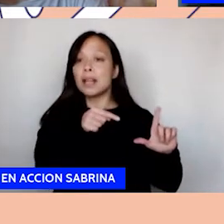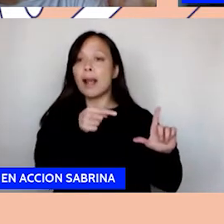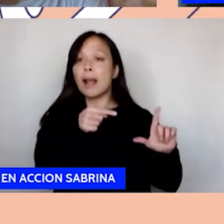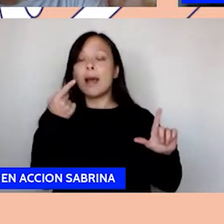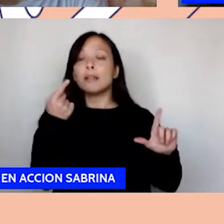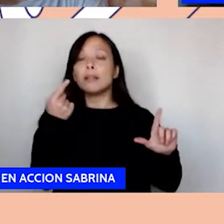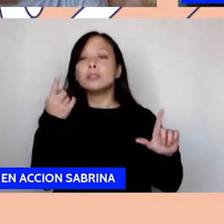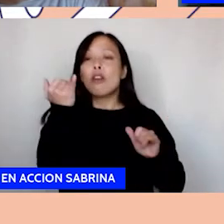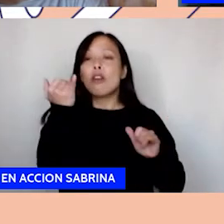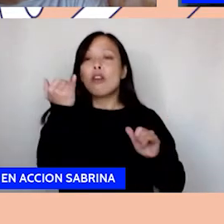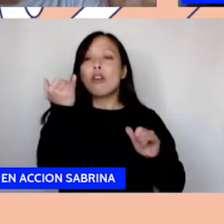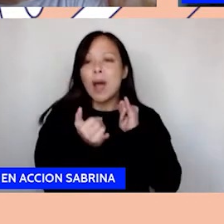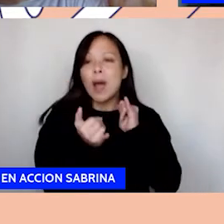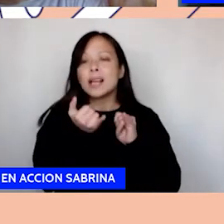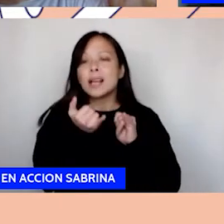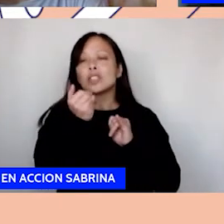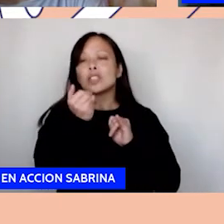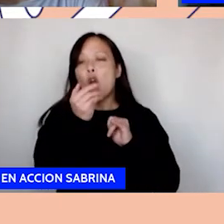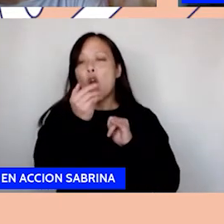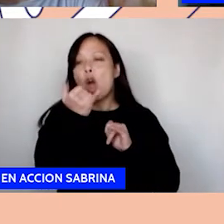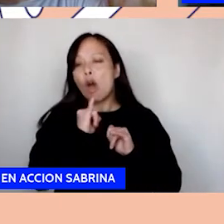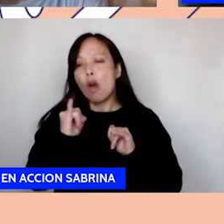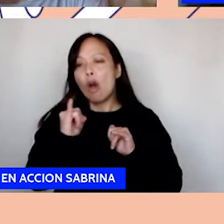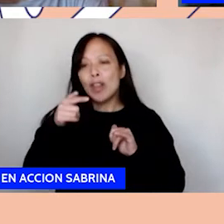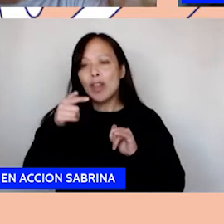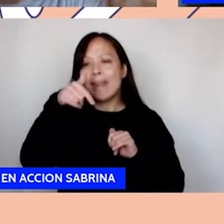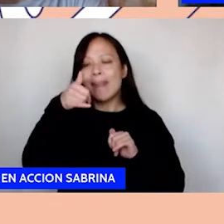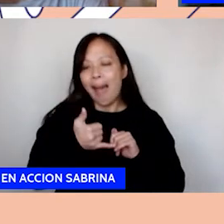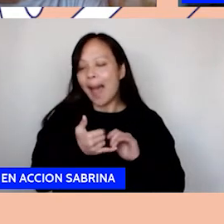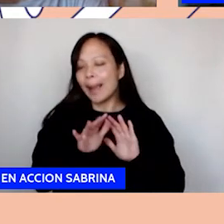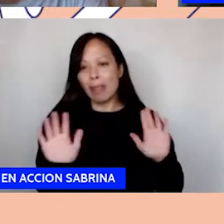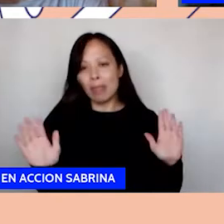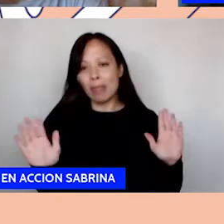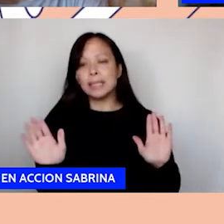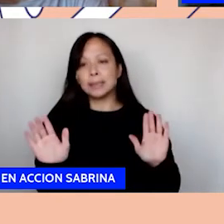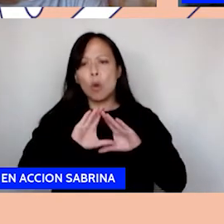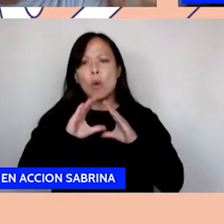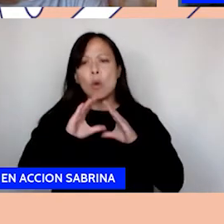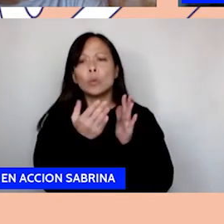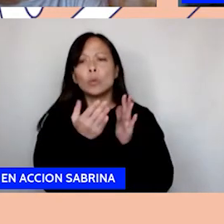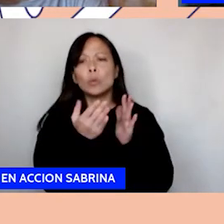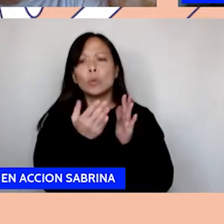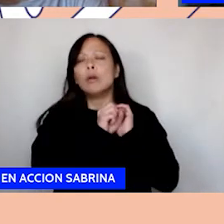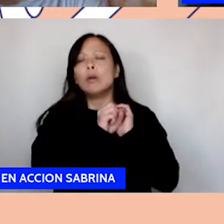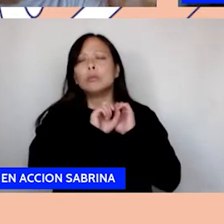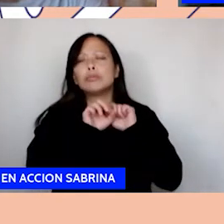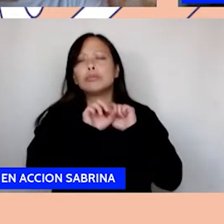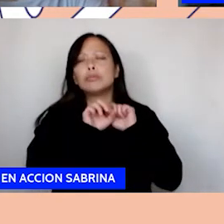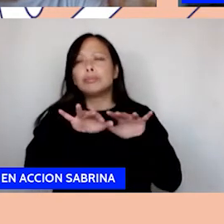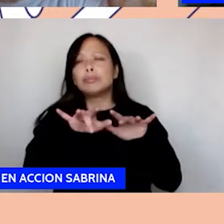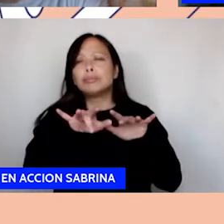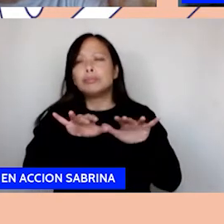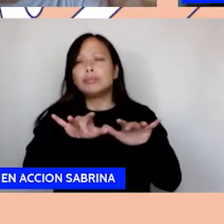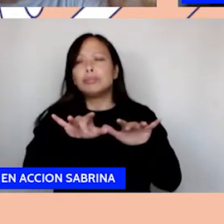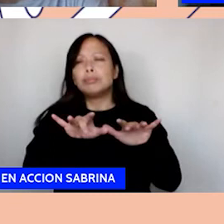particularmente en un mundo en el que estamos completamente llenos de información, ¿no? Estamos rebasados de información. Entonces, muchas